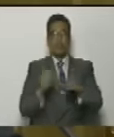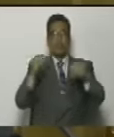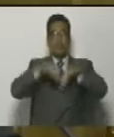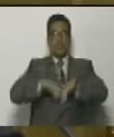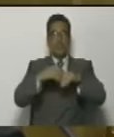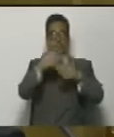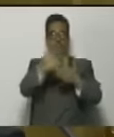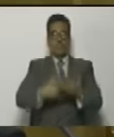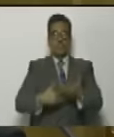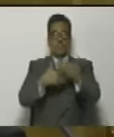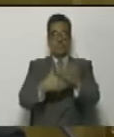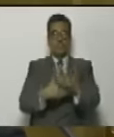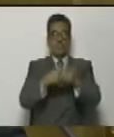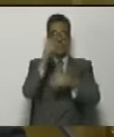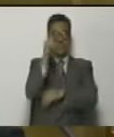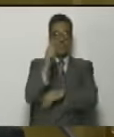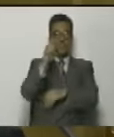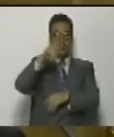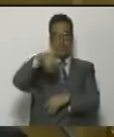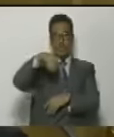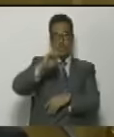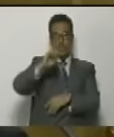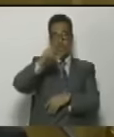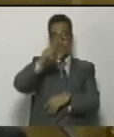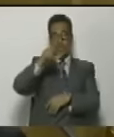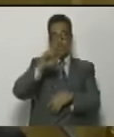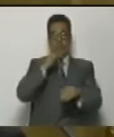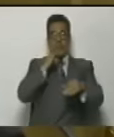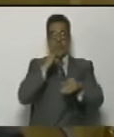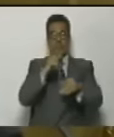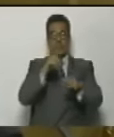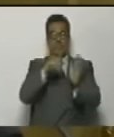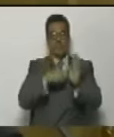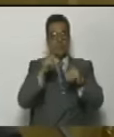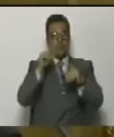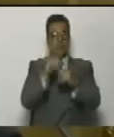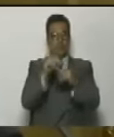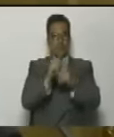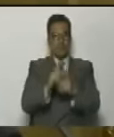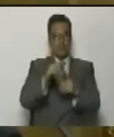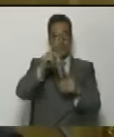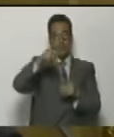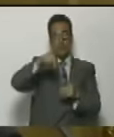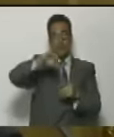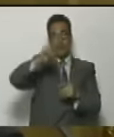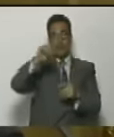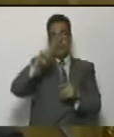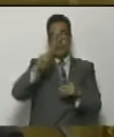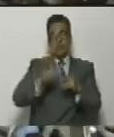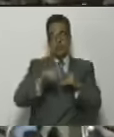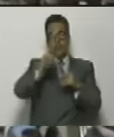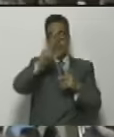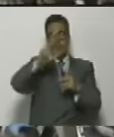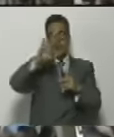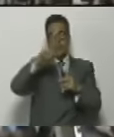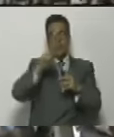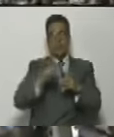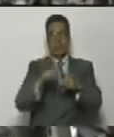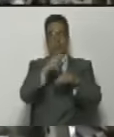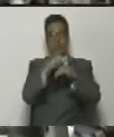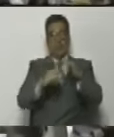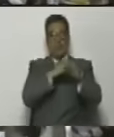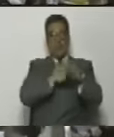fue presentado por la diputada Noelí Pocaterra y ejercieron el derecho de palabra los diputados Joxen Alvarado, Luis Eduardo Martínez y el